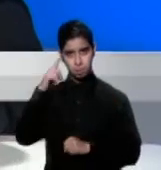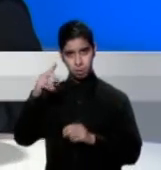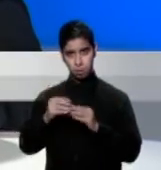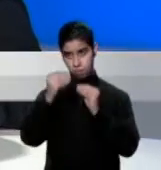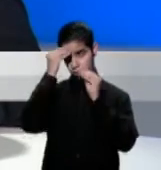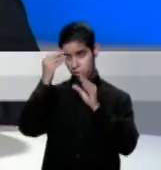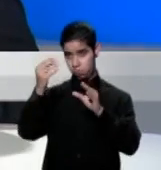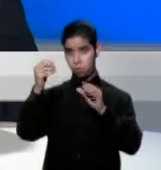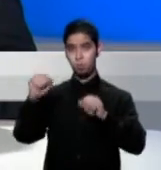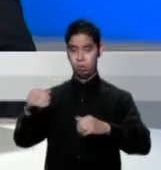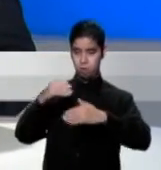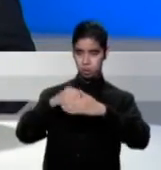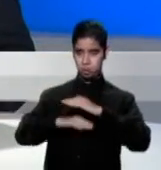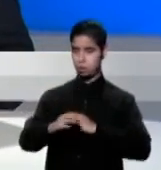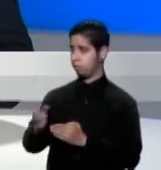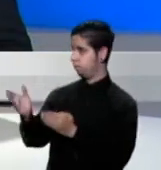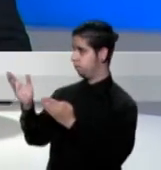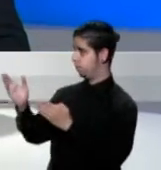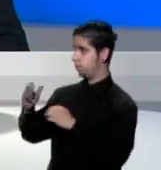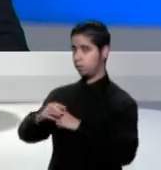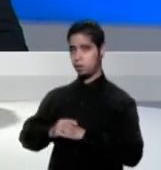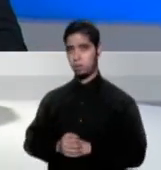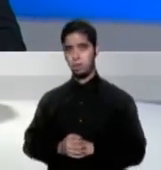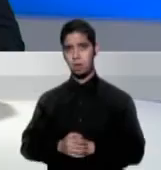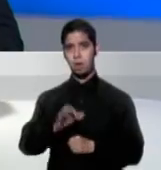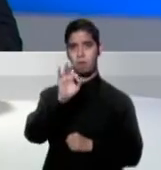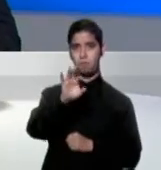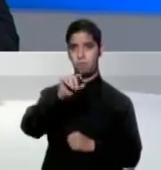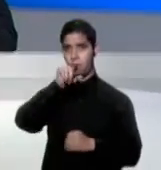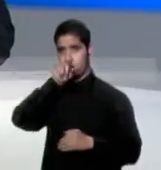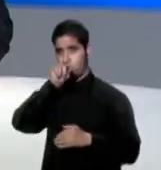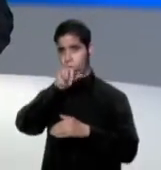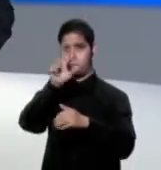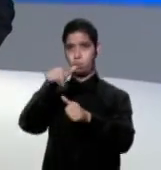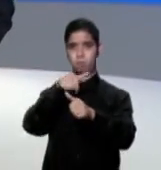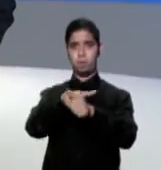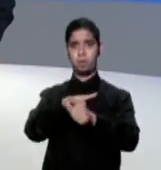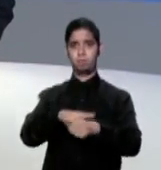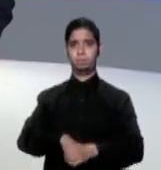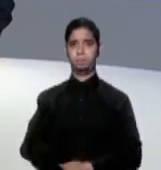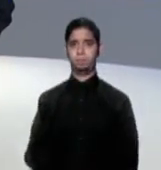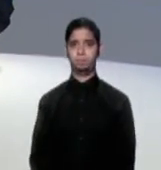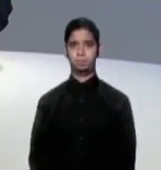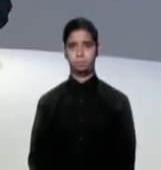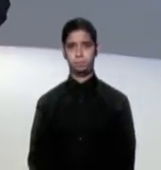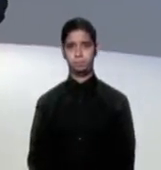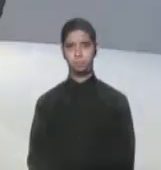noticias, visite nuestra página wipr.pr y síganos en nuestras redes en Facebook y Twitter.